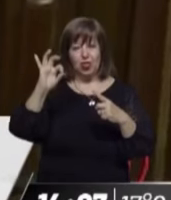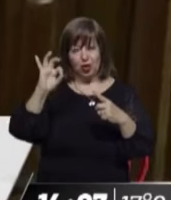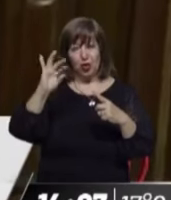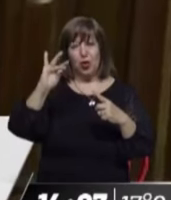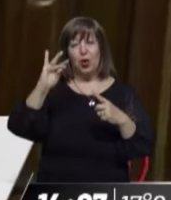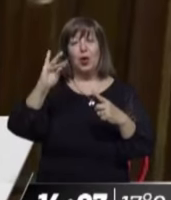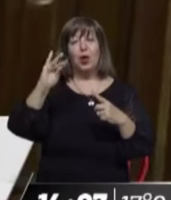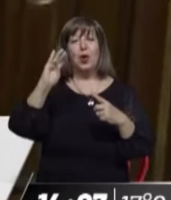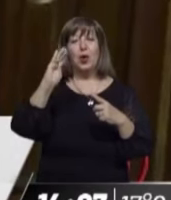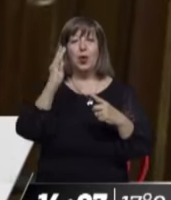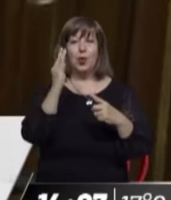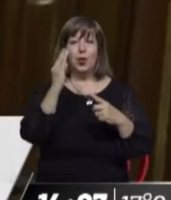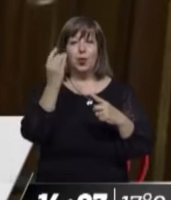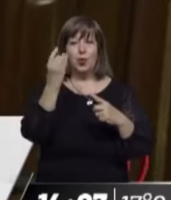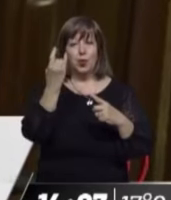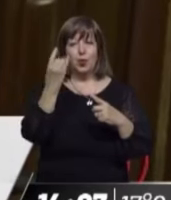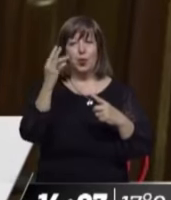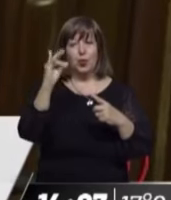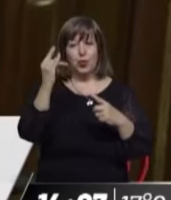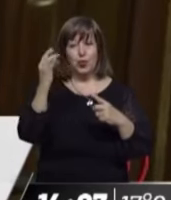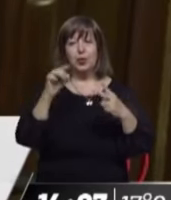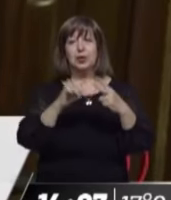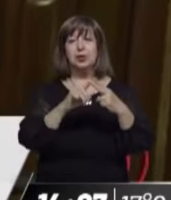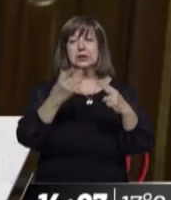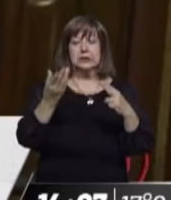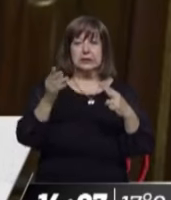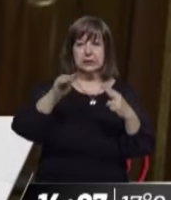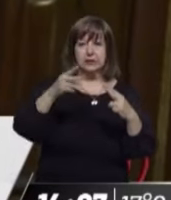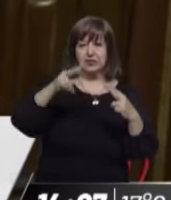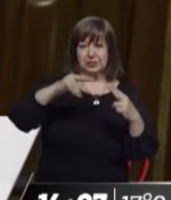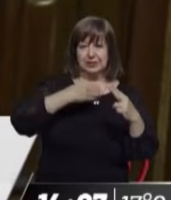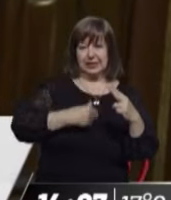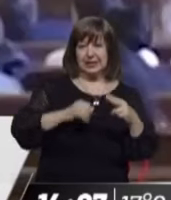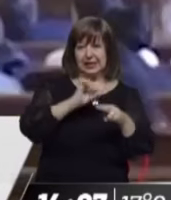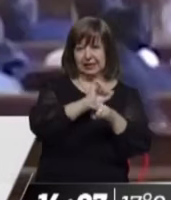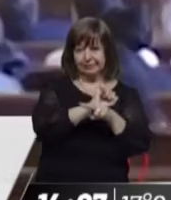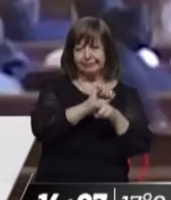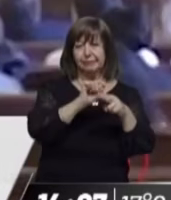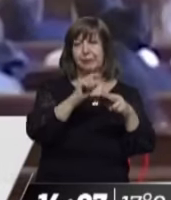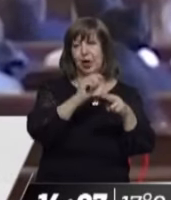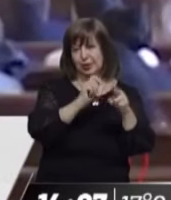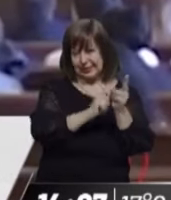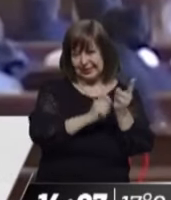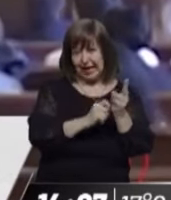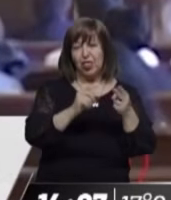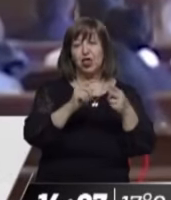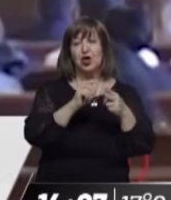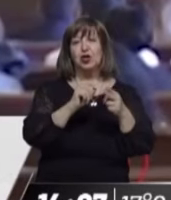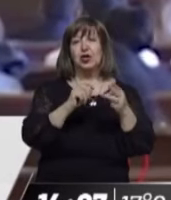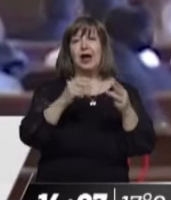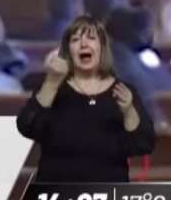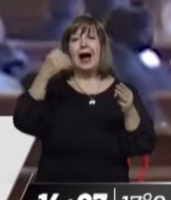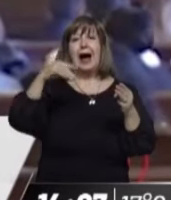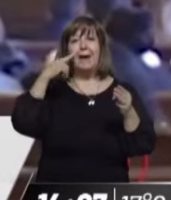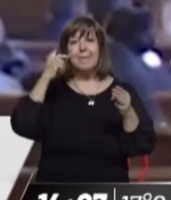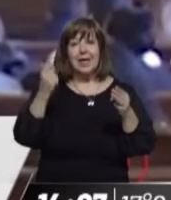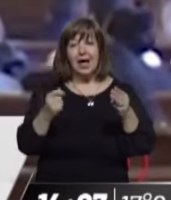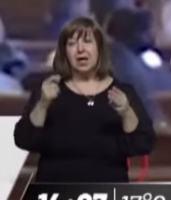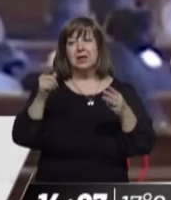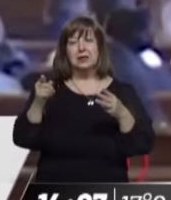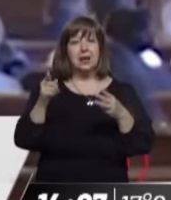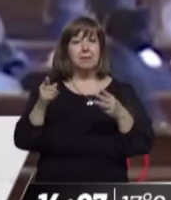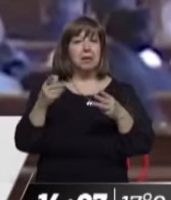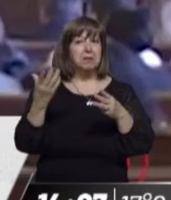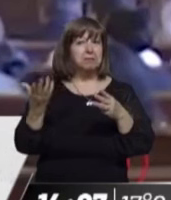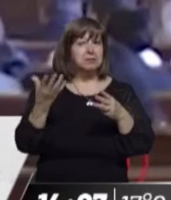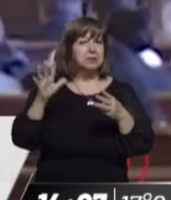finalmente le significó una condena al ex vicepresidente. Otra causa muy resonante, AMIA, que fue muy cuestionada también su actuación